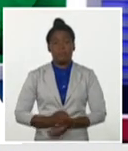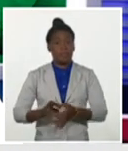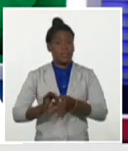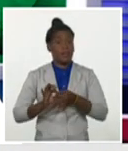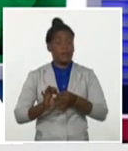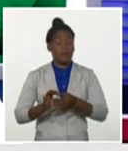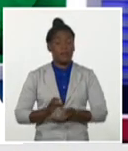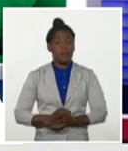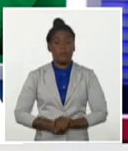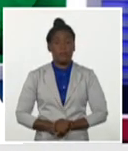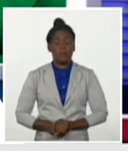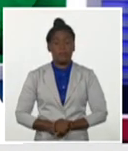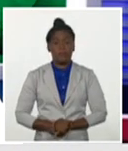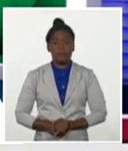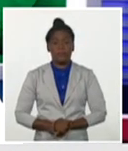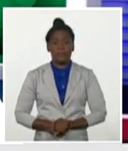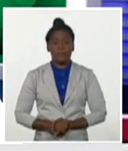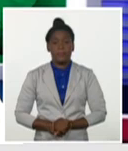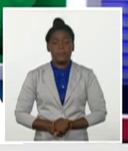de complicaciones.